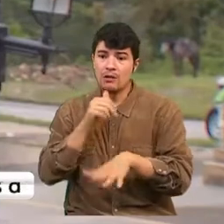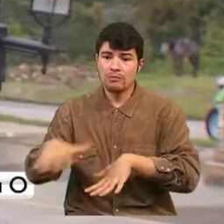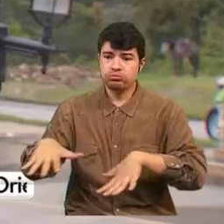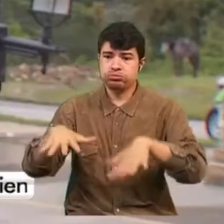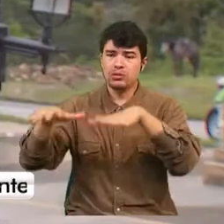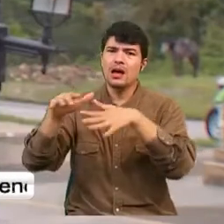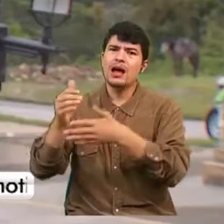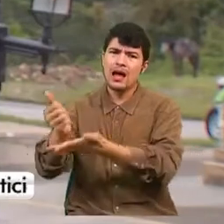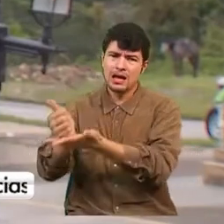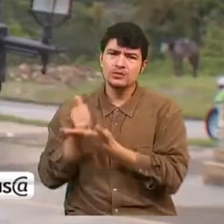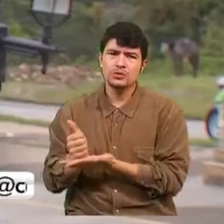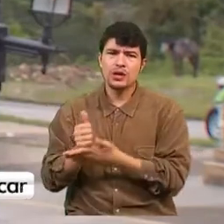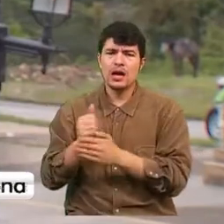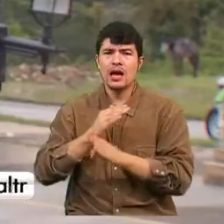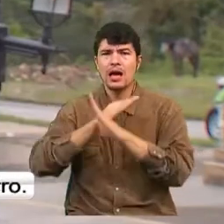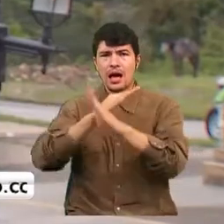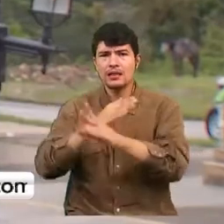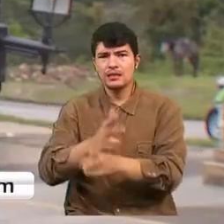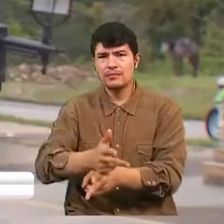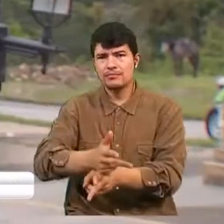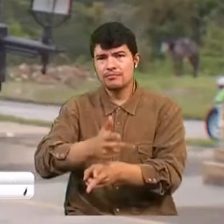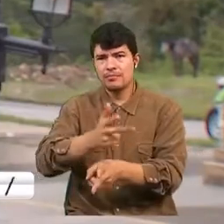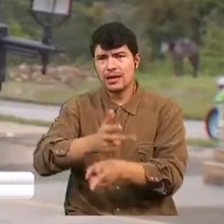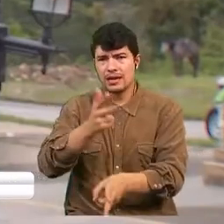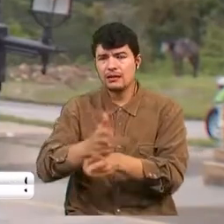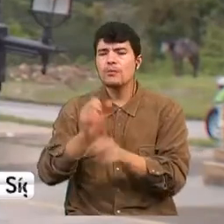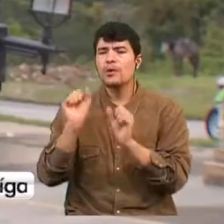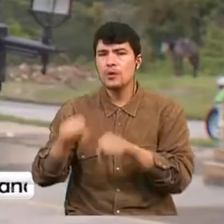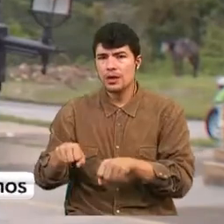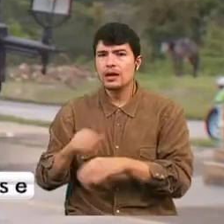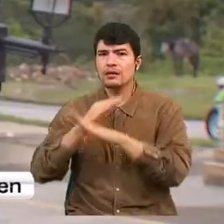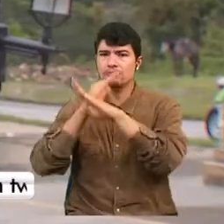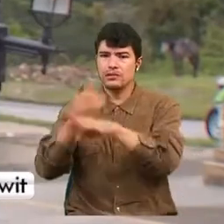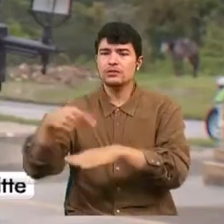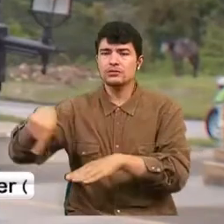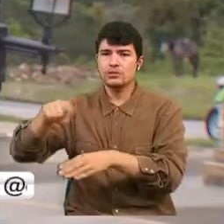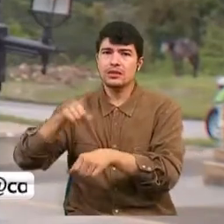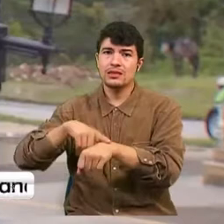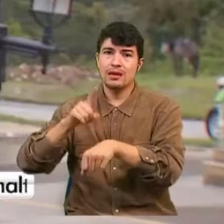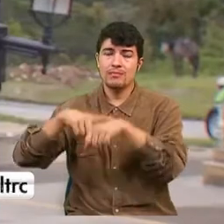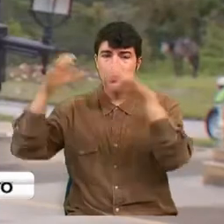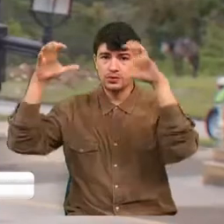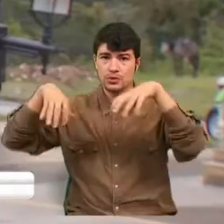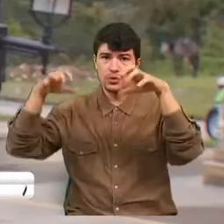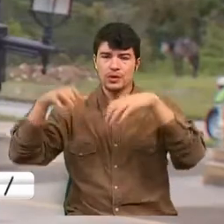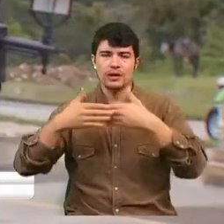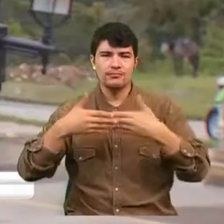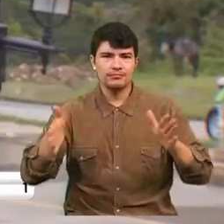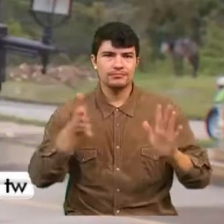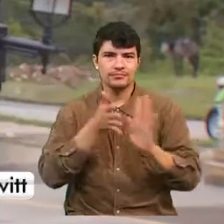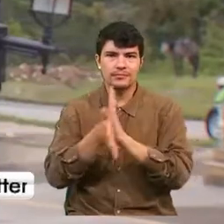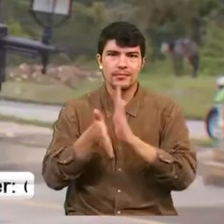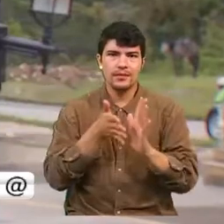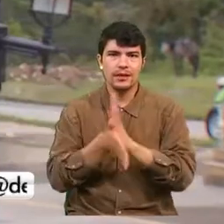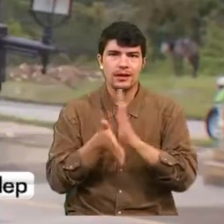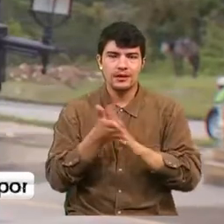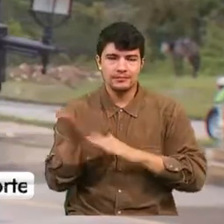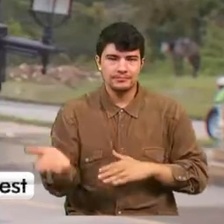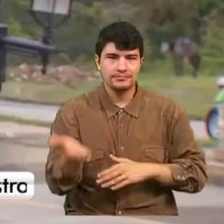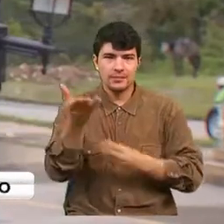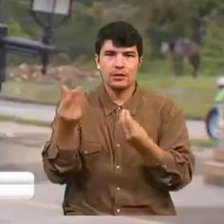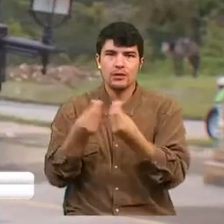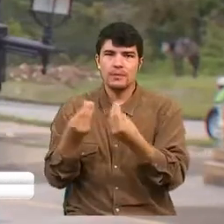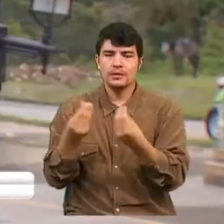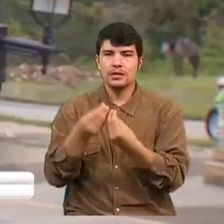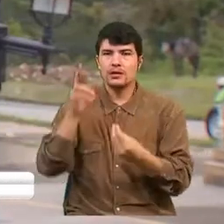de gestión de riesgo y autoridades nacionales para poder contrarrestar esta temporada de lluvias. La ampliación de esta información la tenemos con nuestro